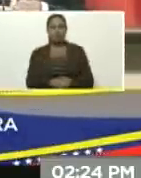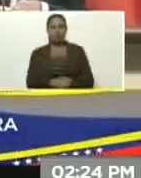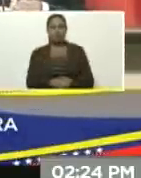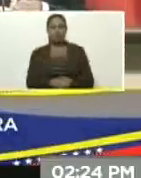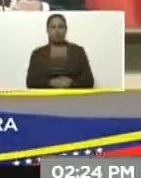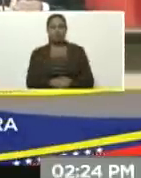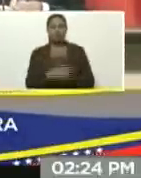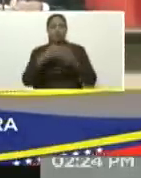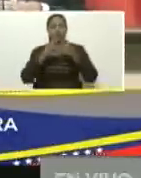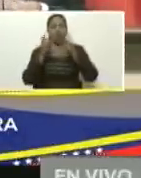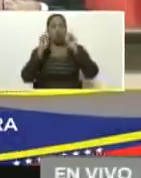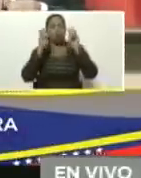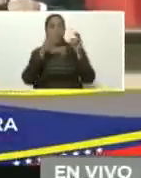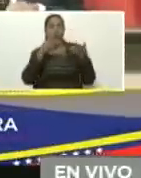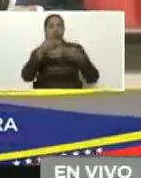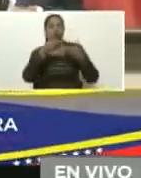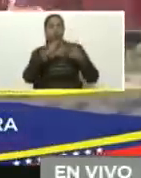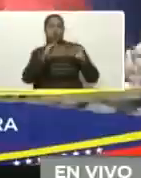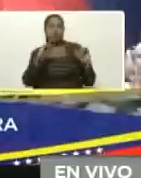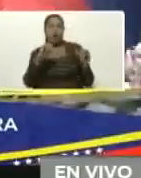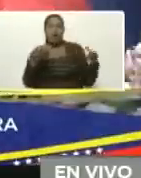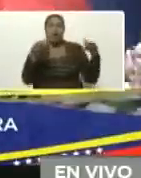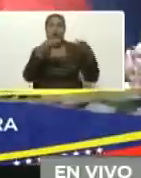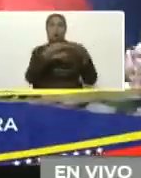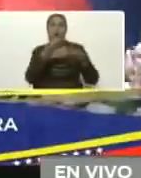de los temas conversados